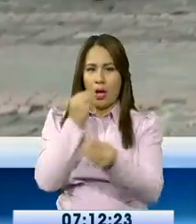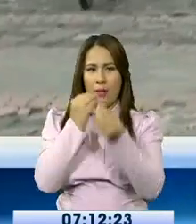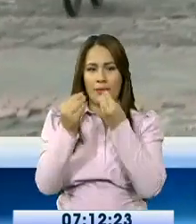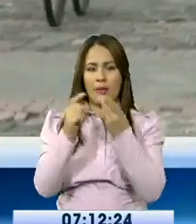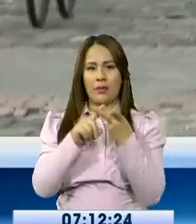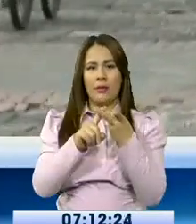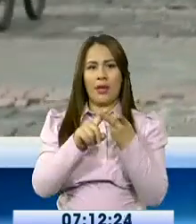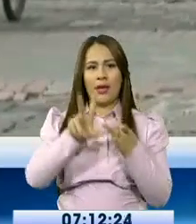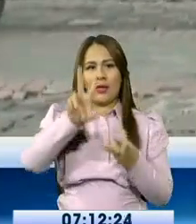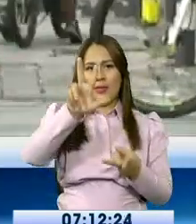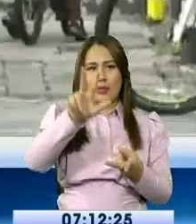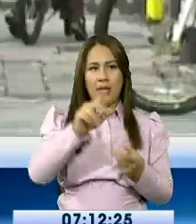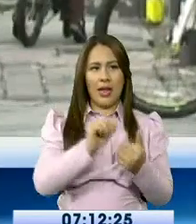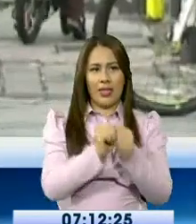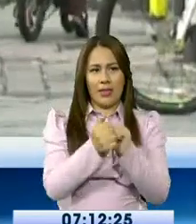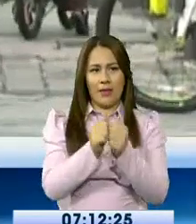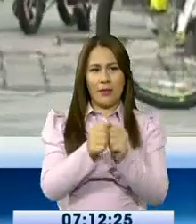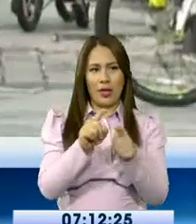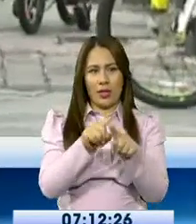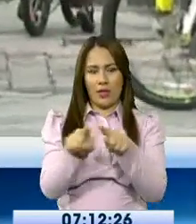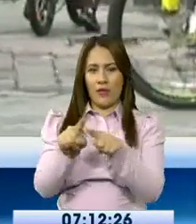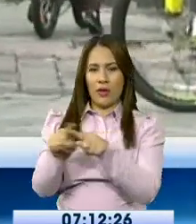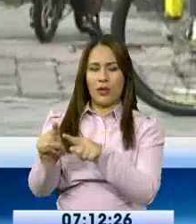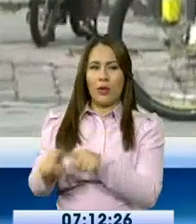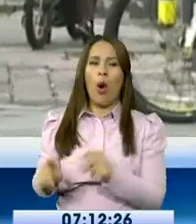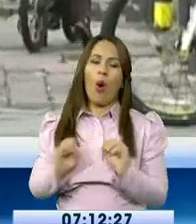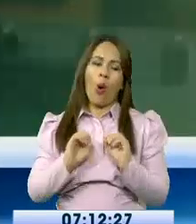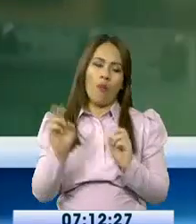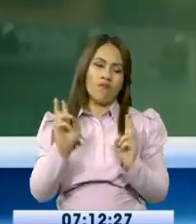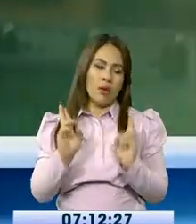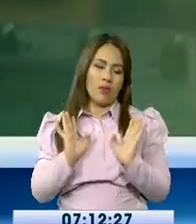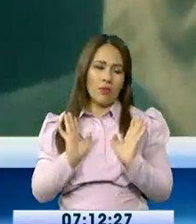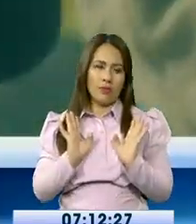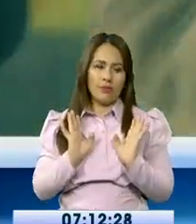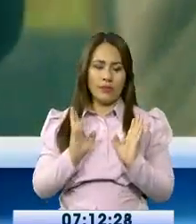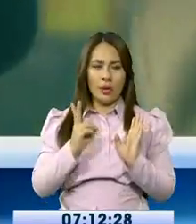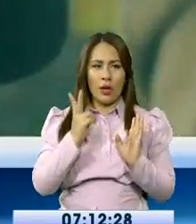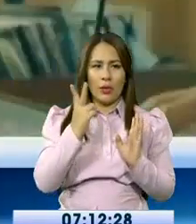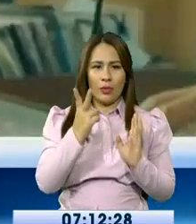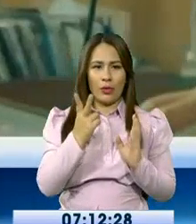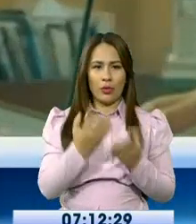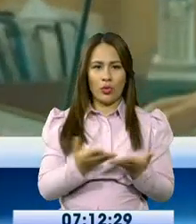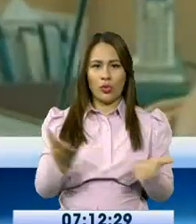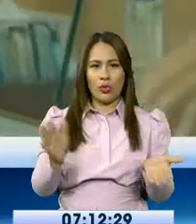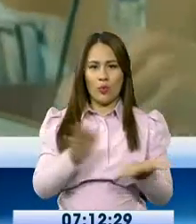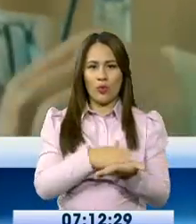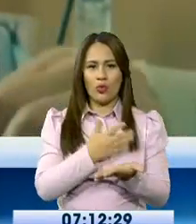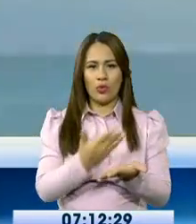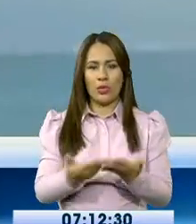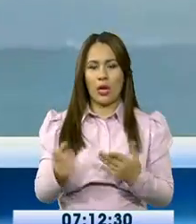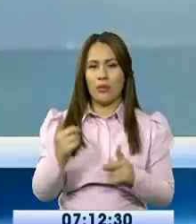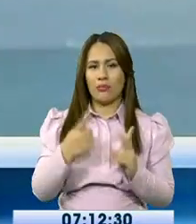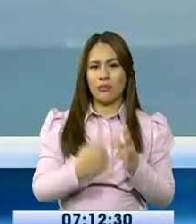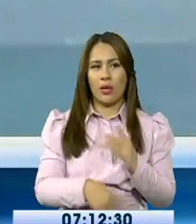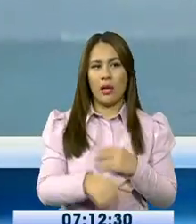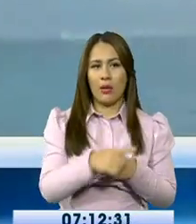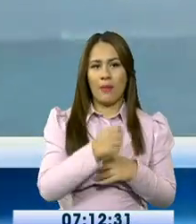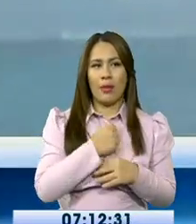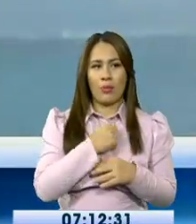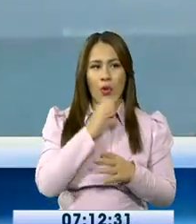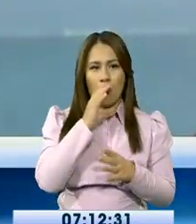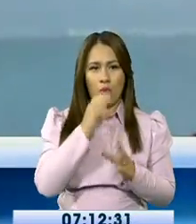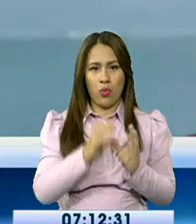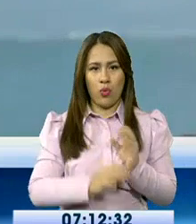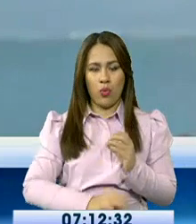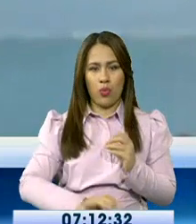3 artículos deportivos distintos o sus accesorios, 2 accesorios musicales que no estén con su instrumento